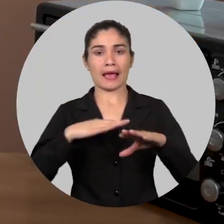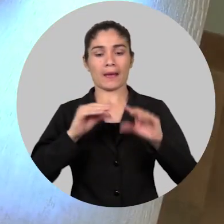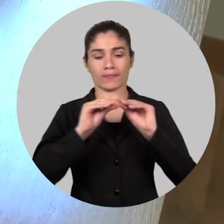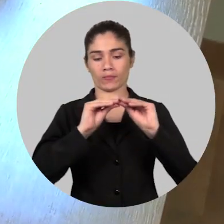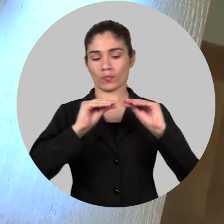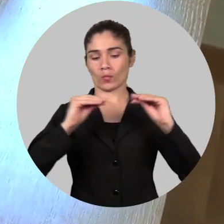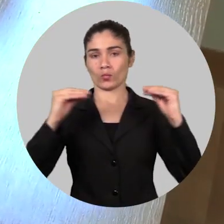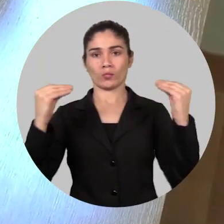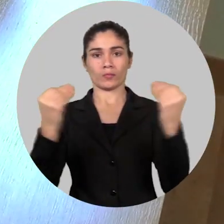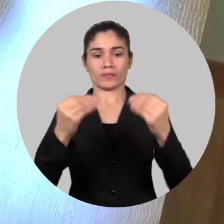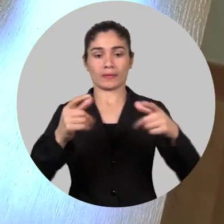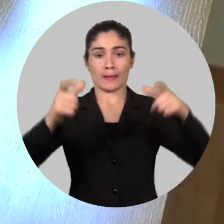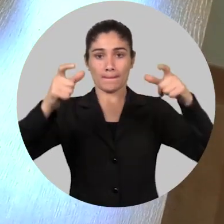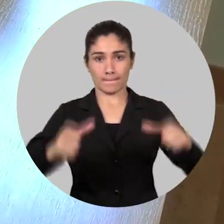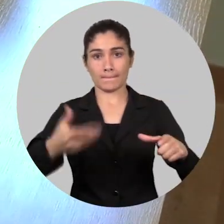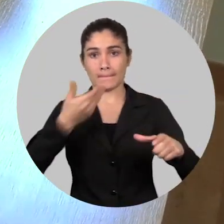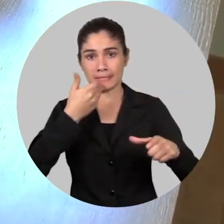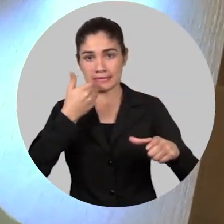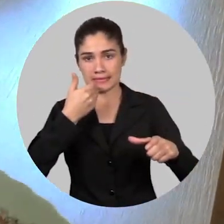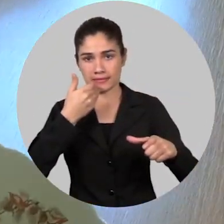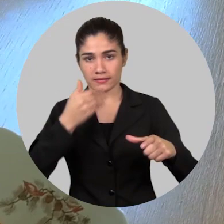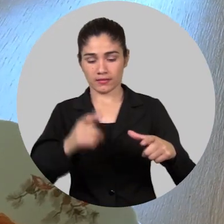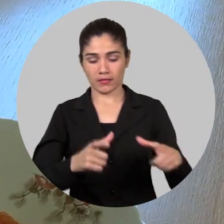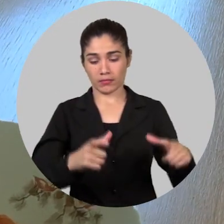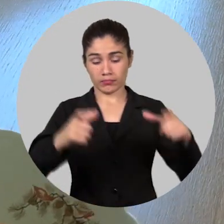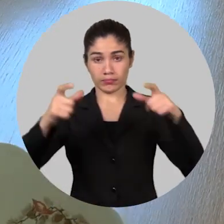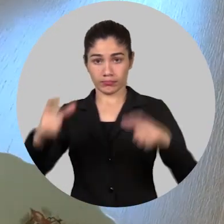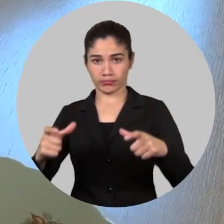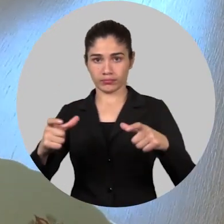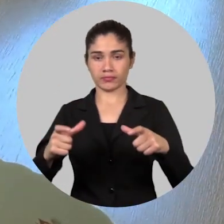piso. Como ven, no está cocida del todo, está